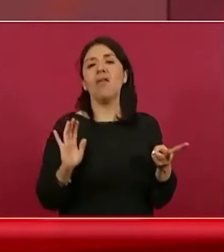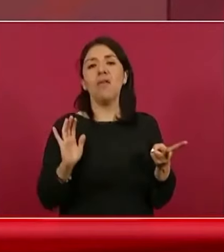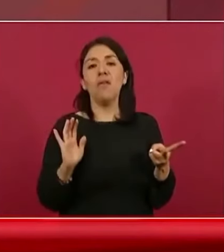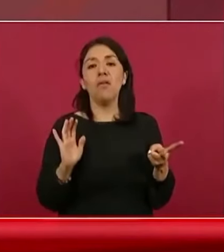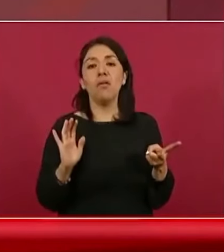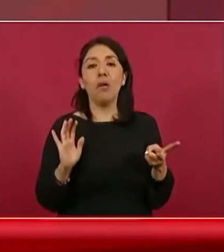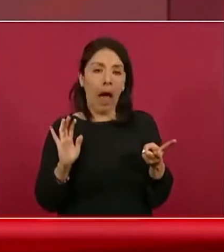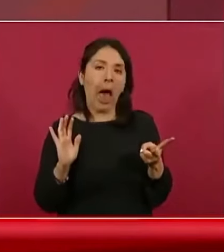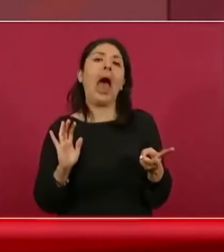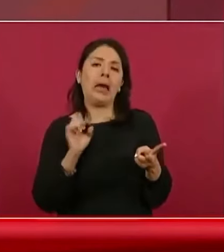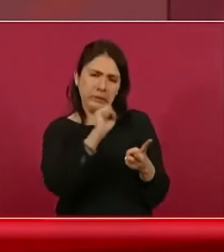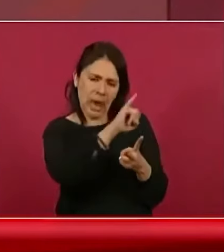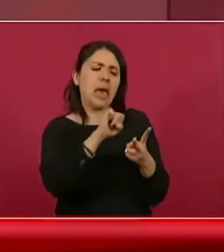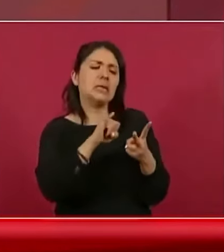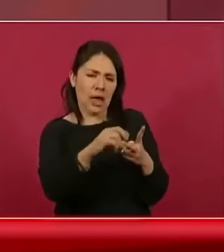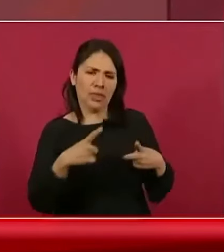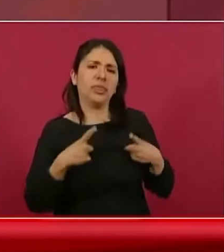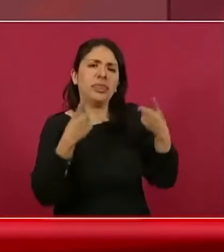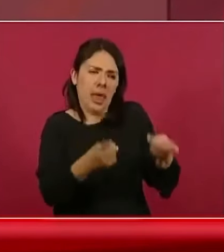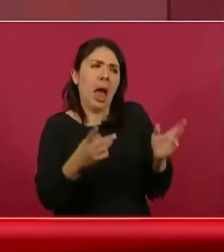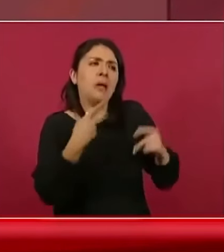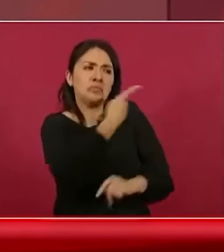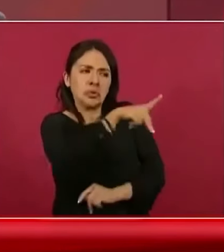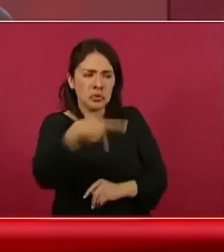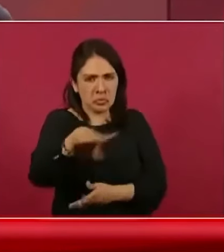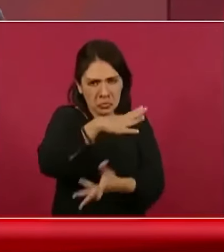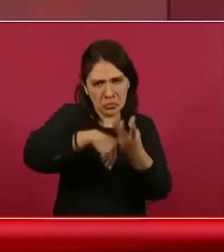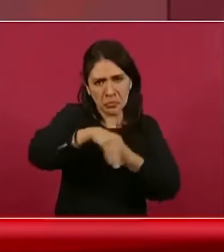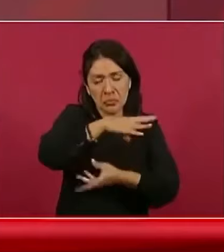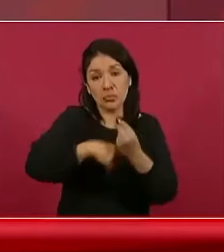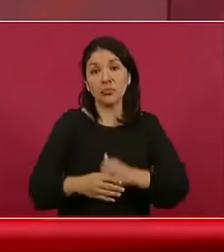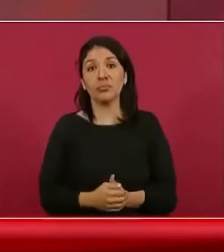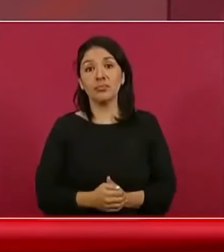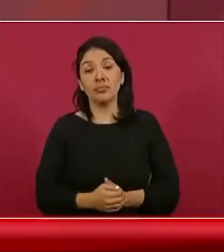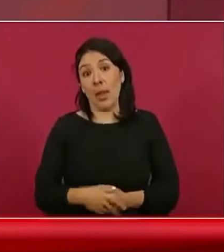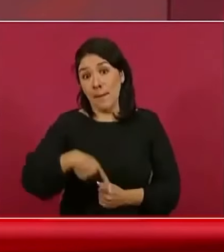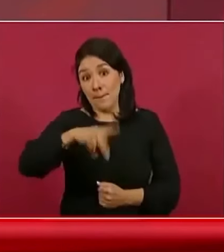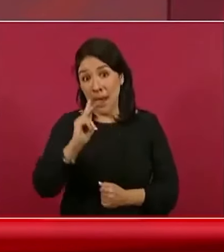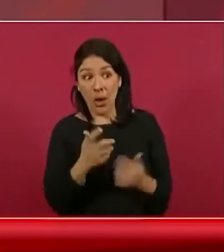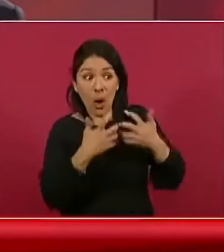en esos casos sí pero no es producir